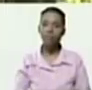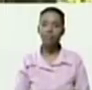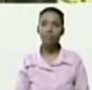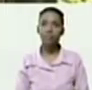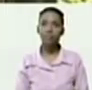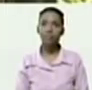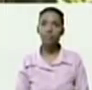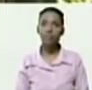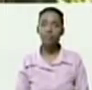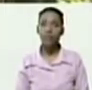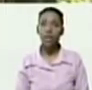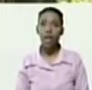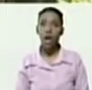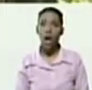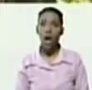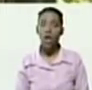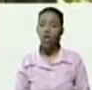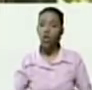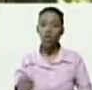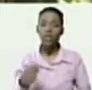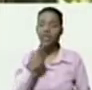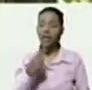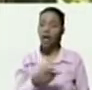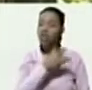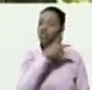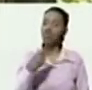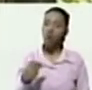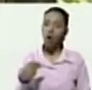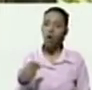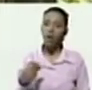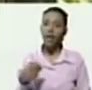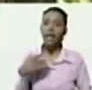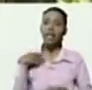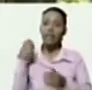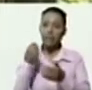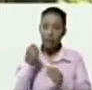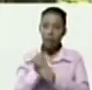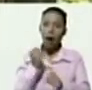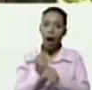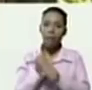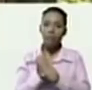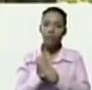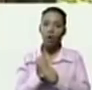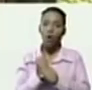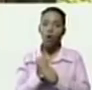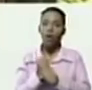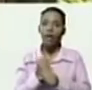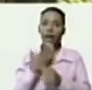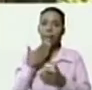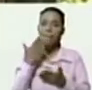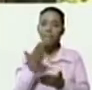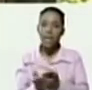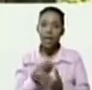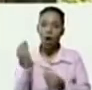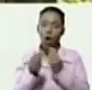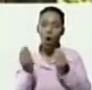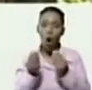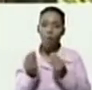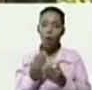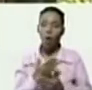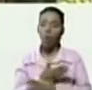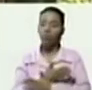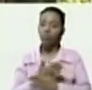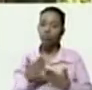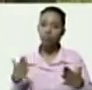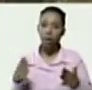Que no la nieguen a su gran ciudadano que con tanta consagración ha servido y que la implora como la garantía que lo